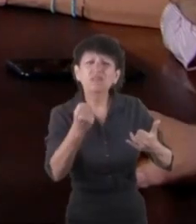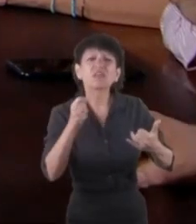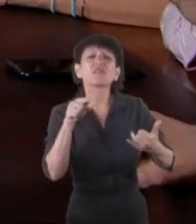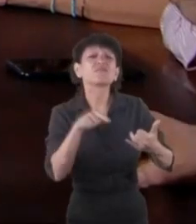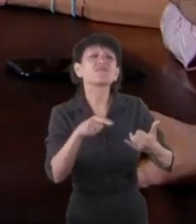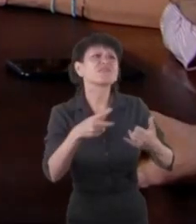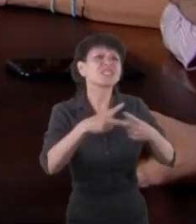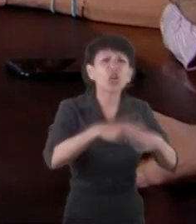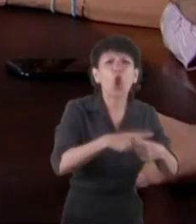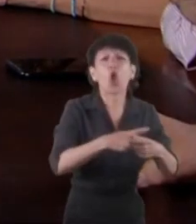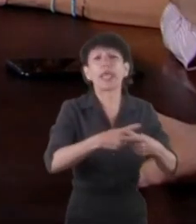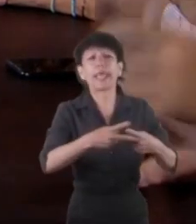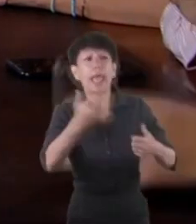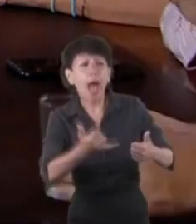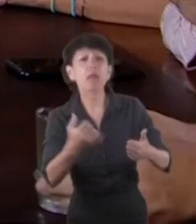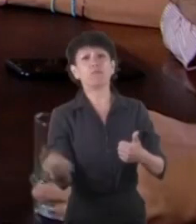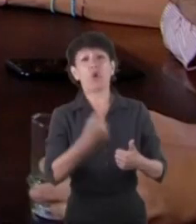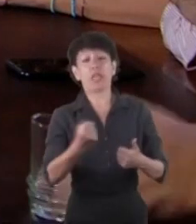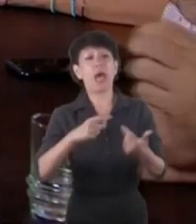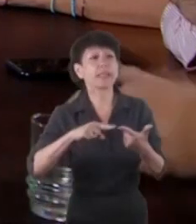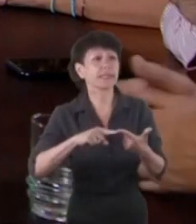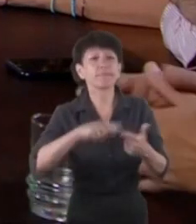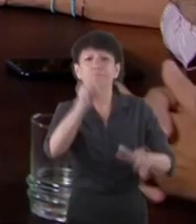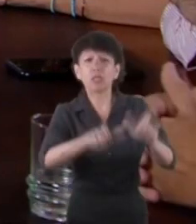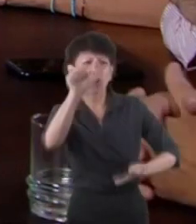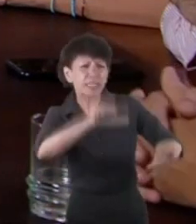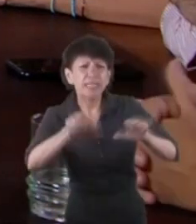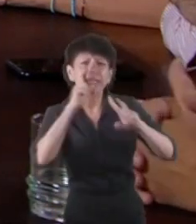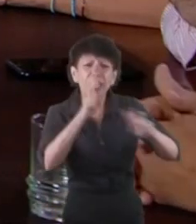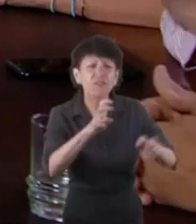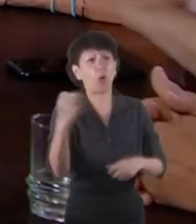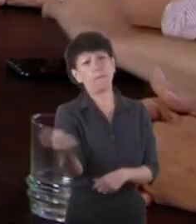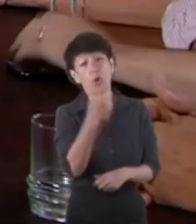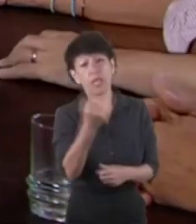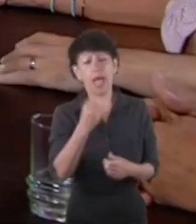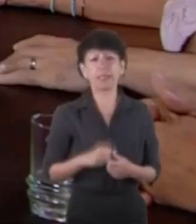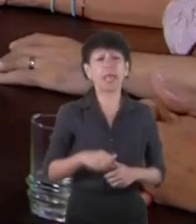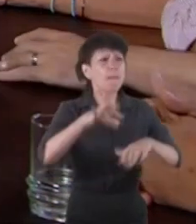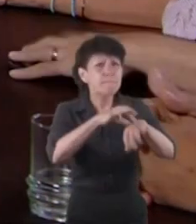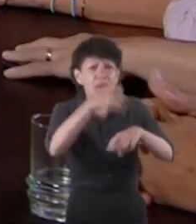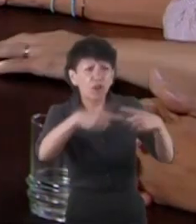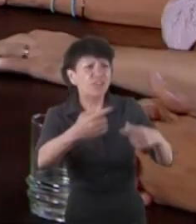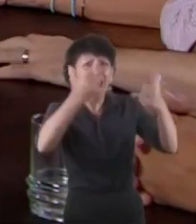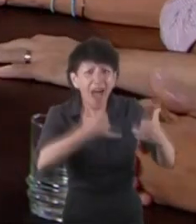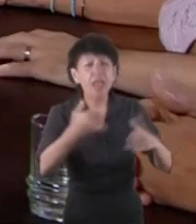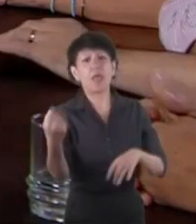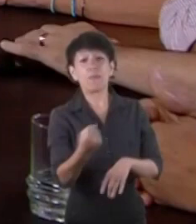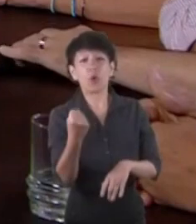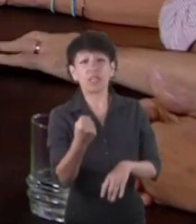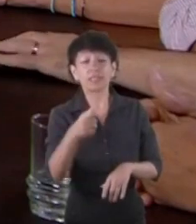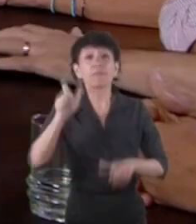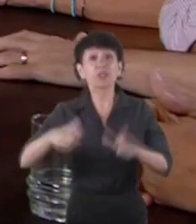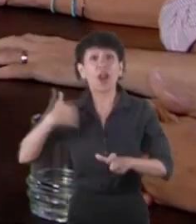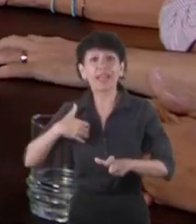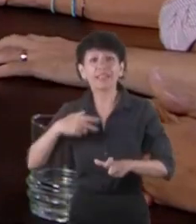con la tecnología adecuada, contar con científicos, con médicos. Se dio cuenta de lo importante que es el personal